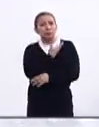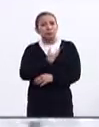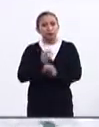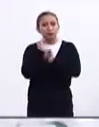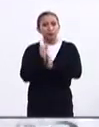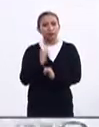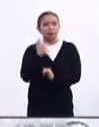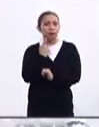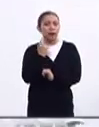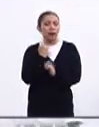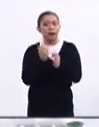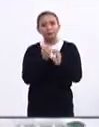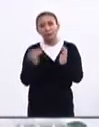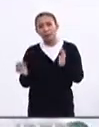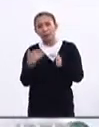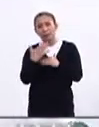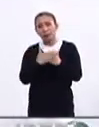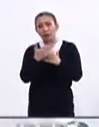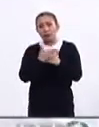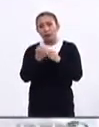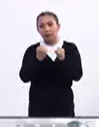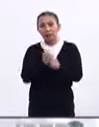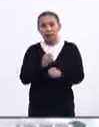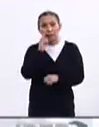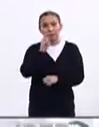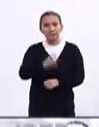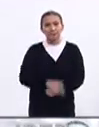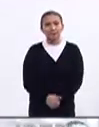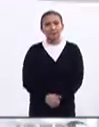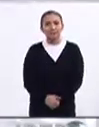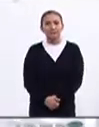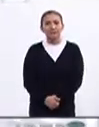mandos políticos a lo largo de estos próximos años. Veamos.